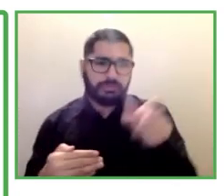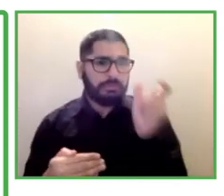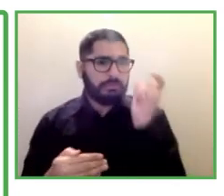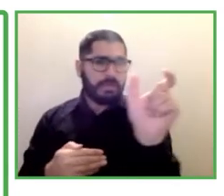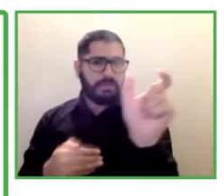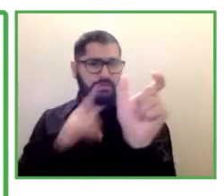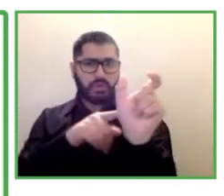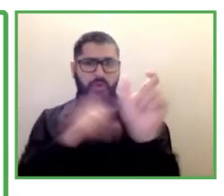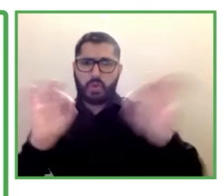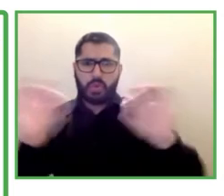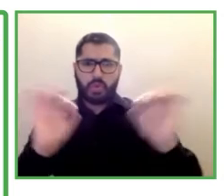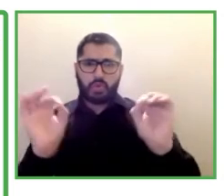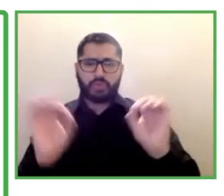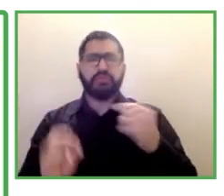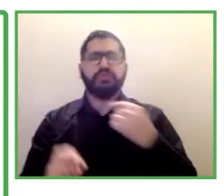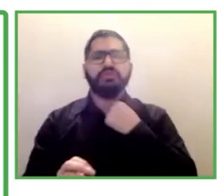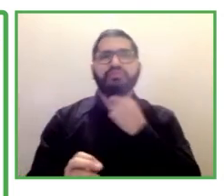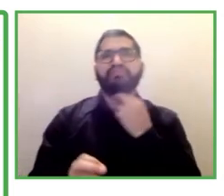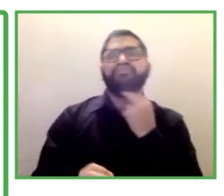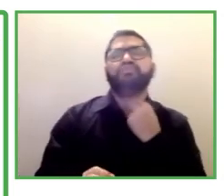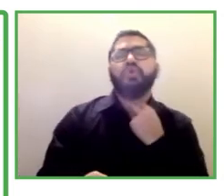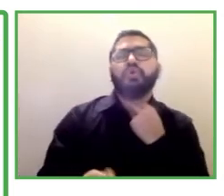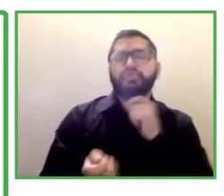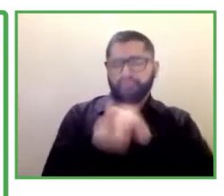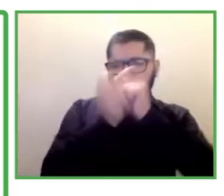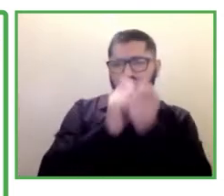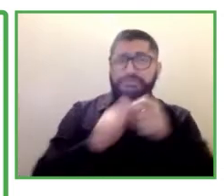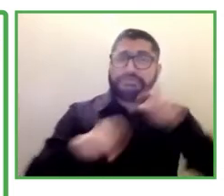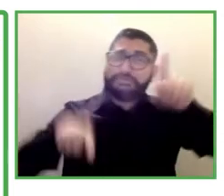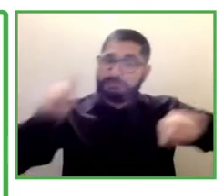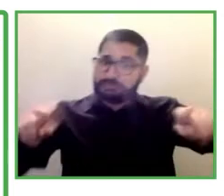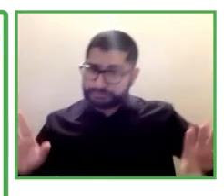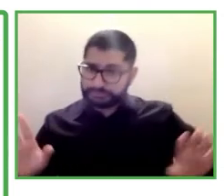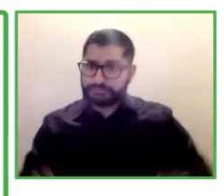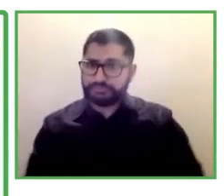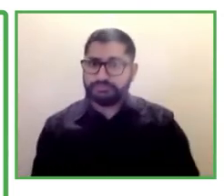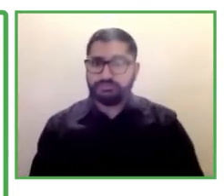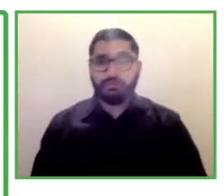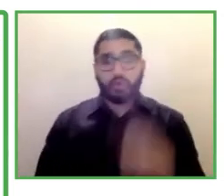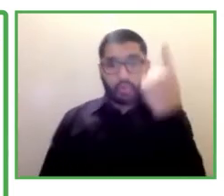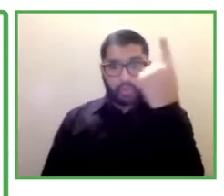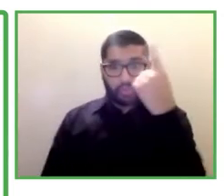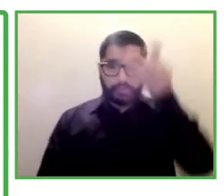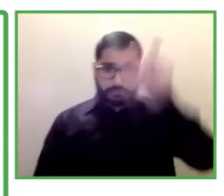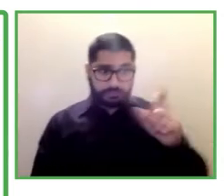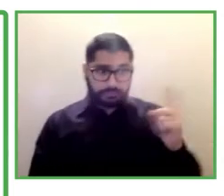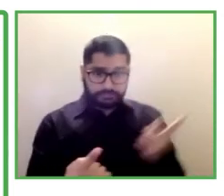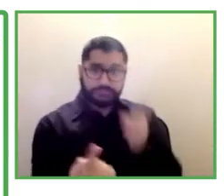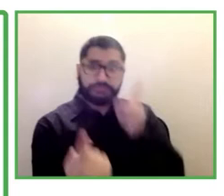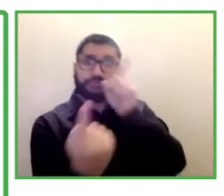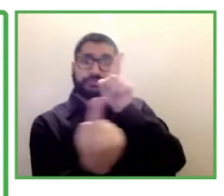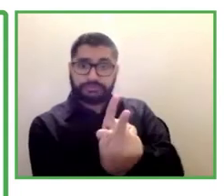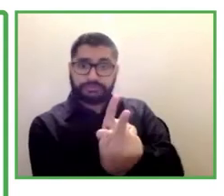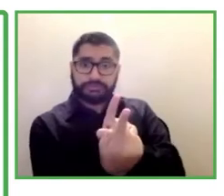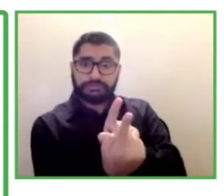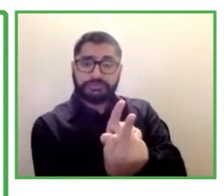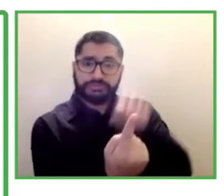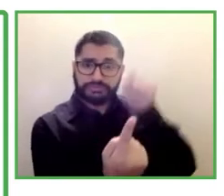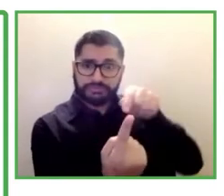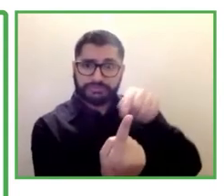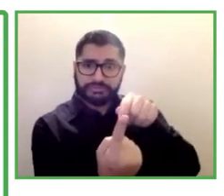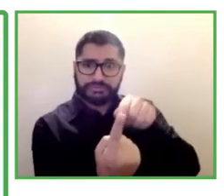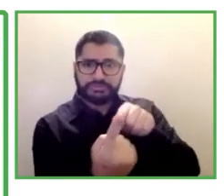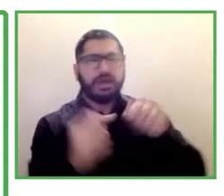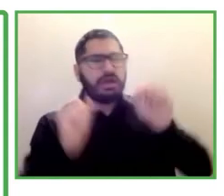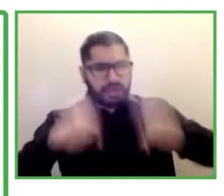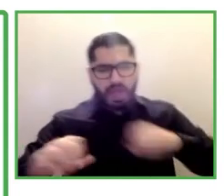guía para una comunicación efectiva. Hay un bosque con tres animales, hay un